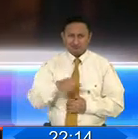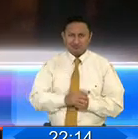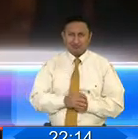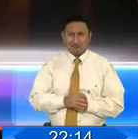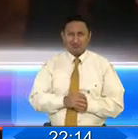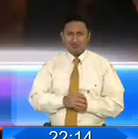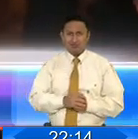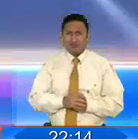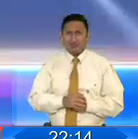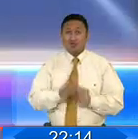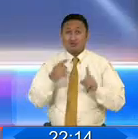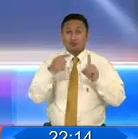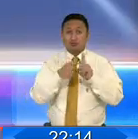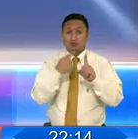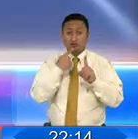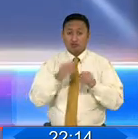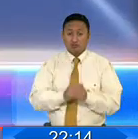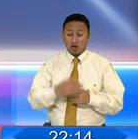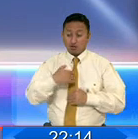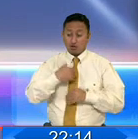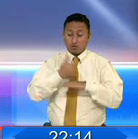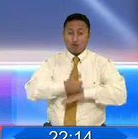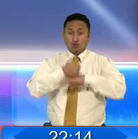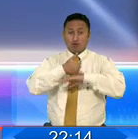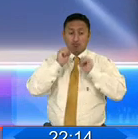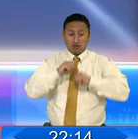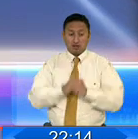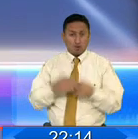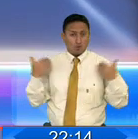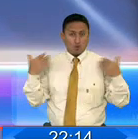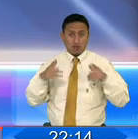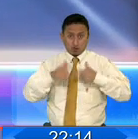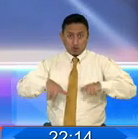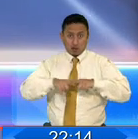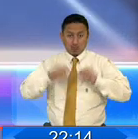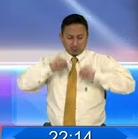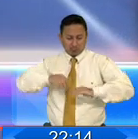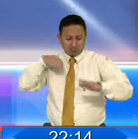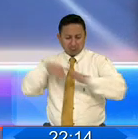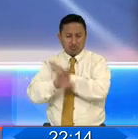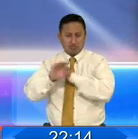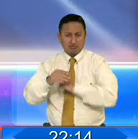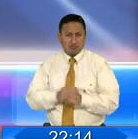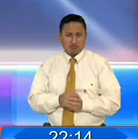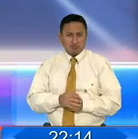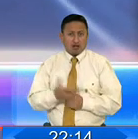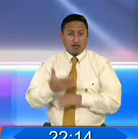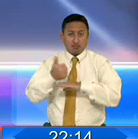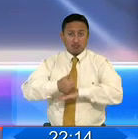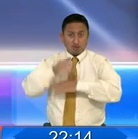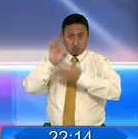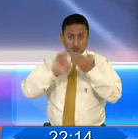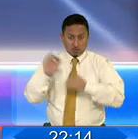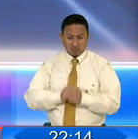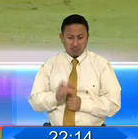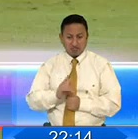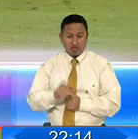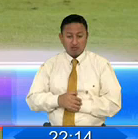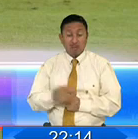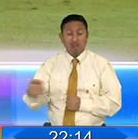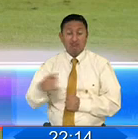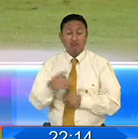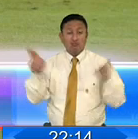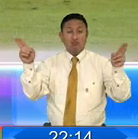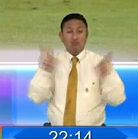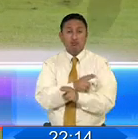la funcionaria. Indicó que ella como autoridad tiene la potestad de ingresar donde ella desee, cuando desee, sin autorización, y que iba a clausurar el